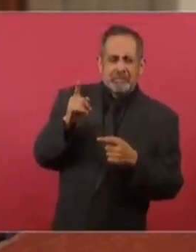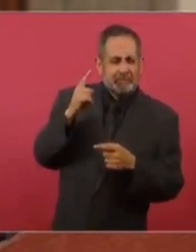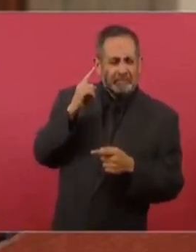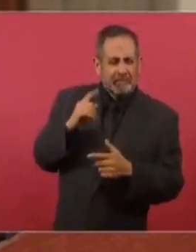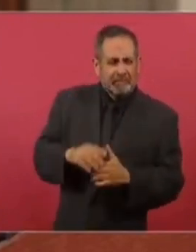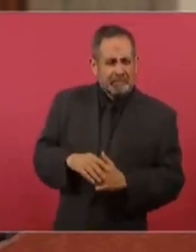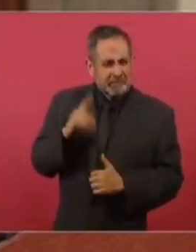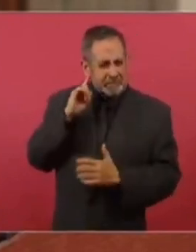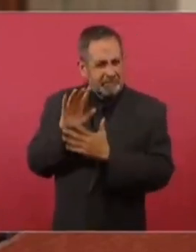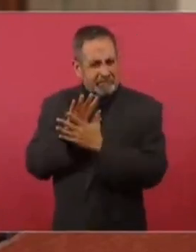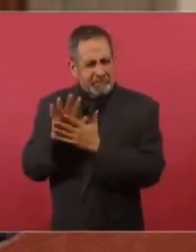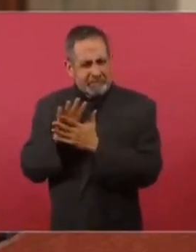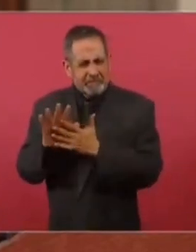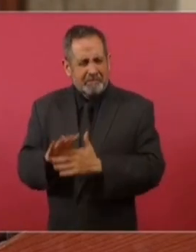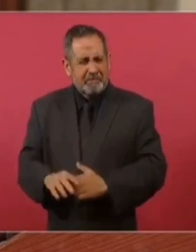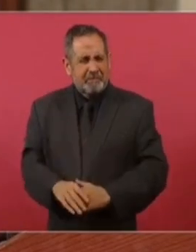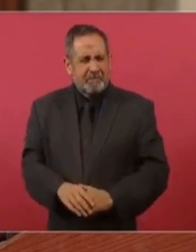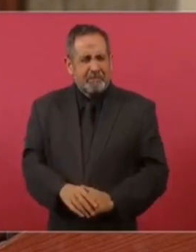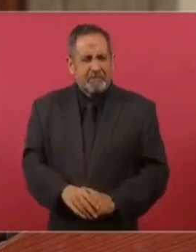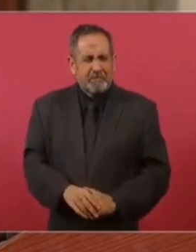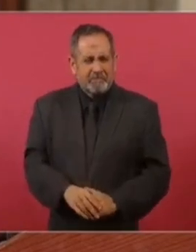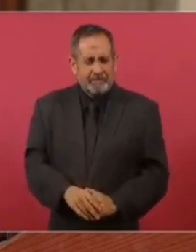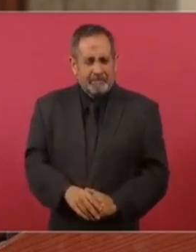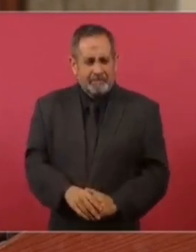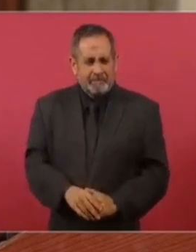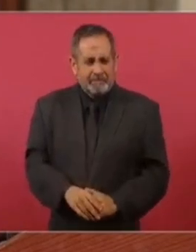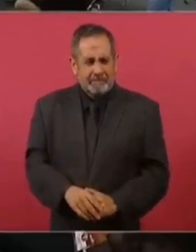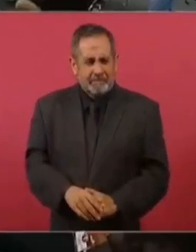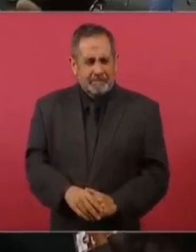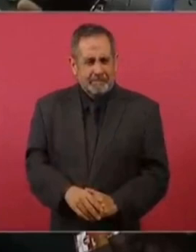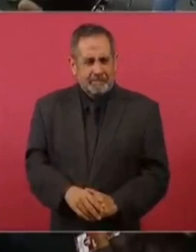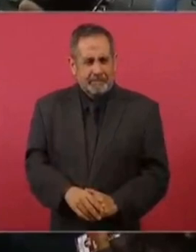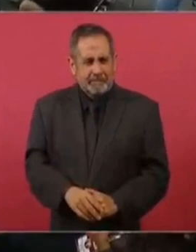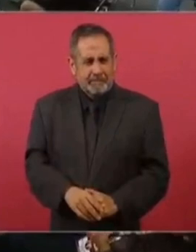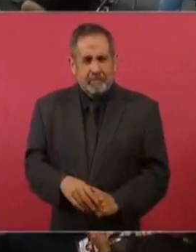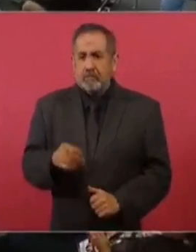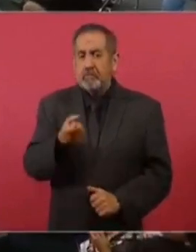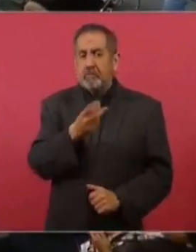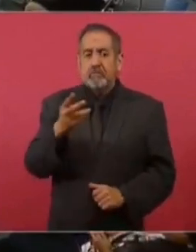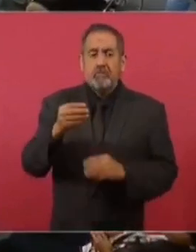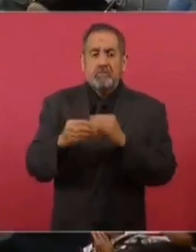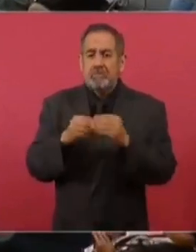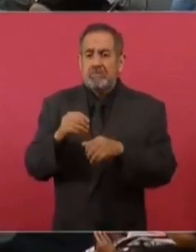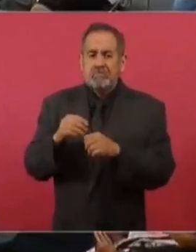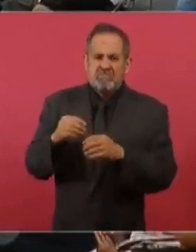son elecciones. Mucho. Ahora son los presidentes. La gente se muere por eso. Se pelea con el amigo.